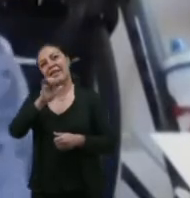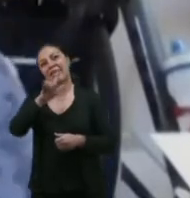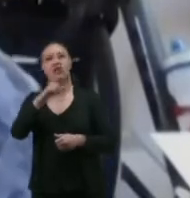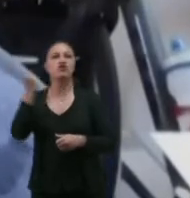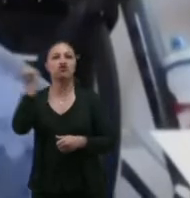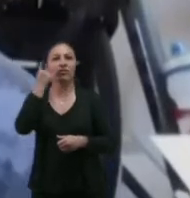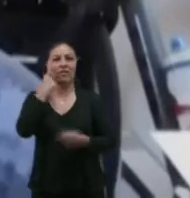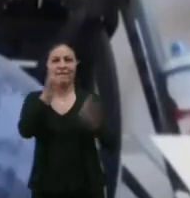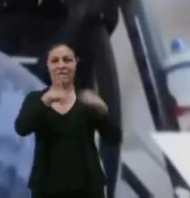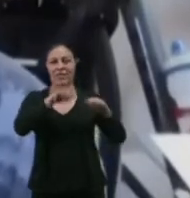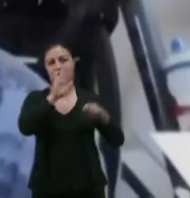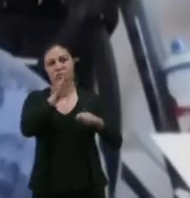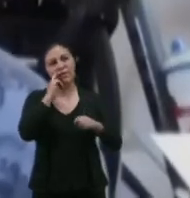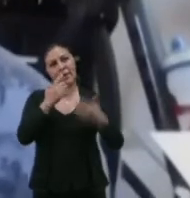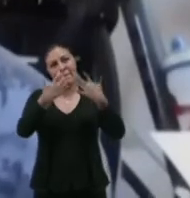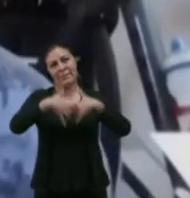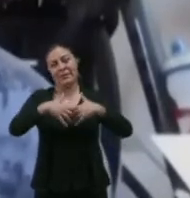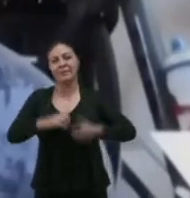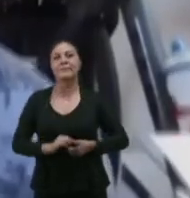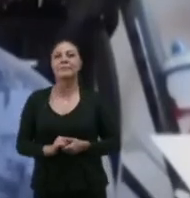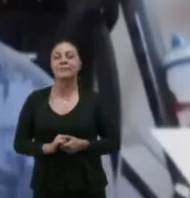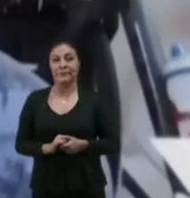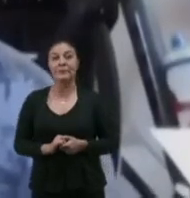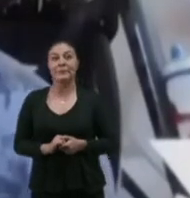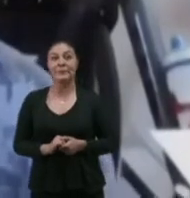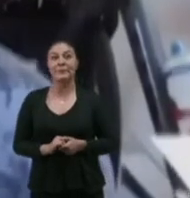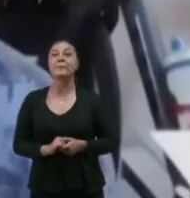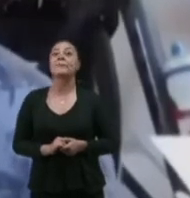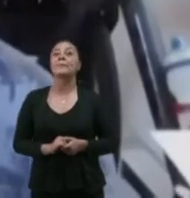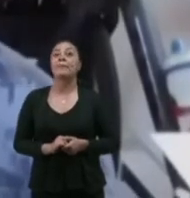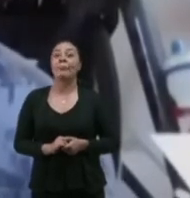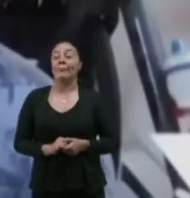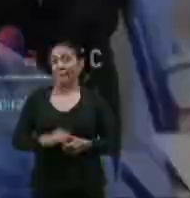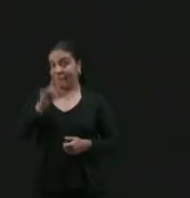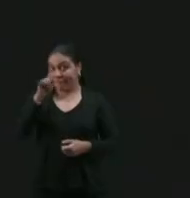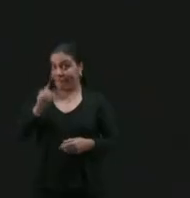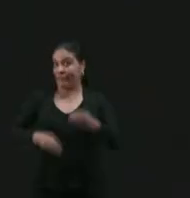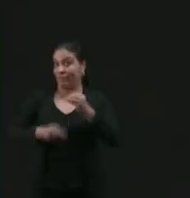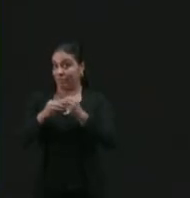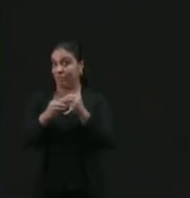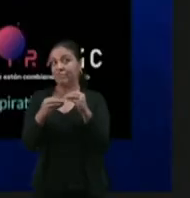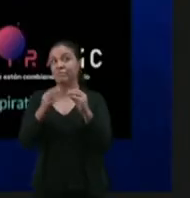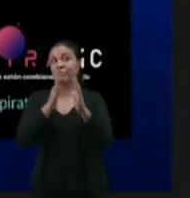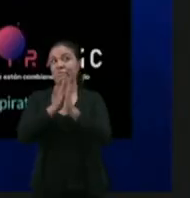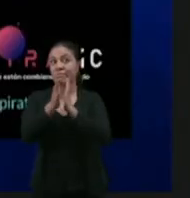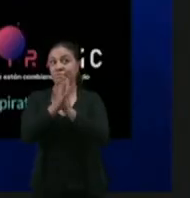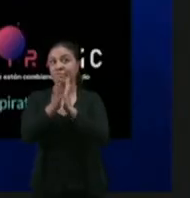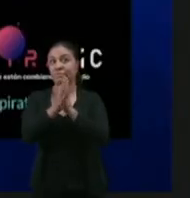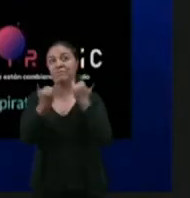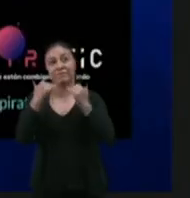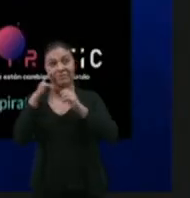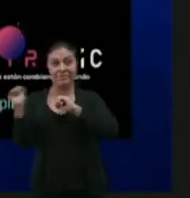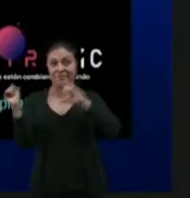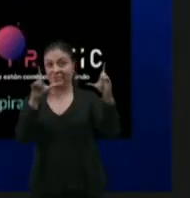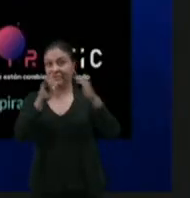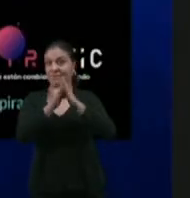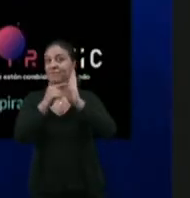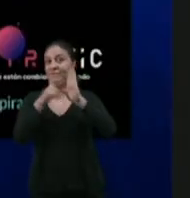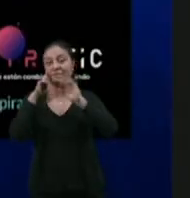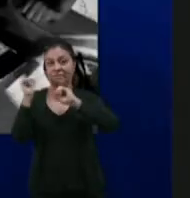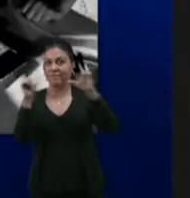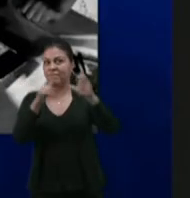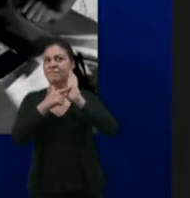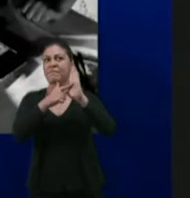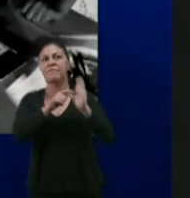recientemente. Una de las otras cosas que quiero hacer es compartir esta presentación para